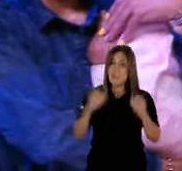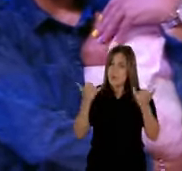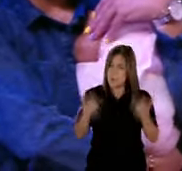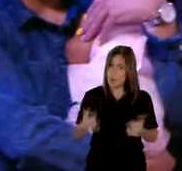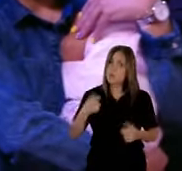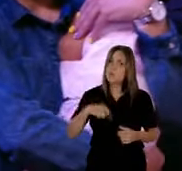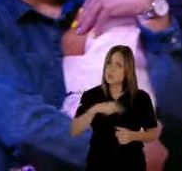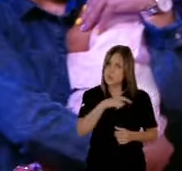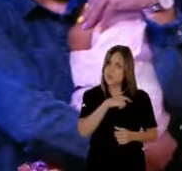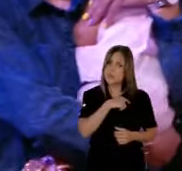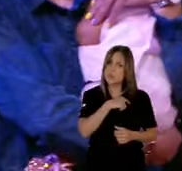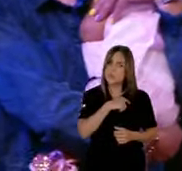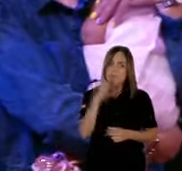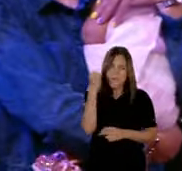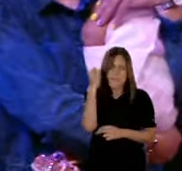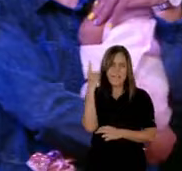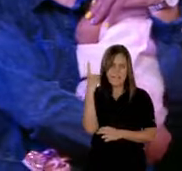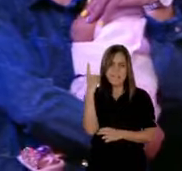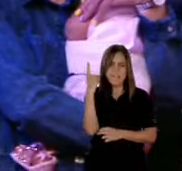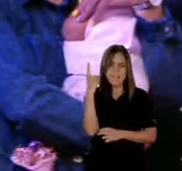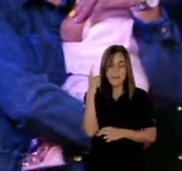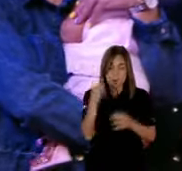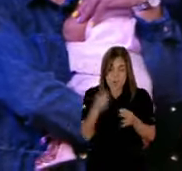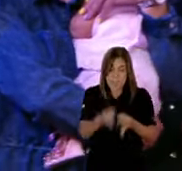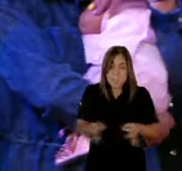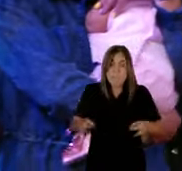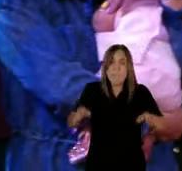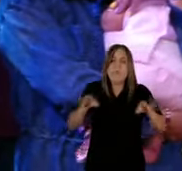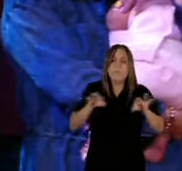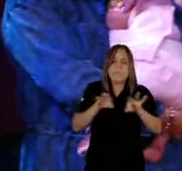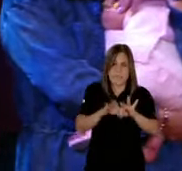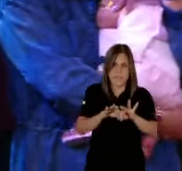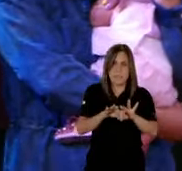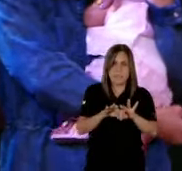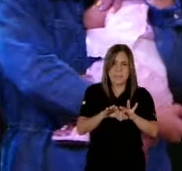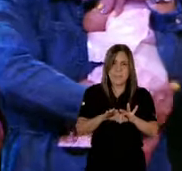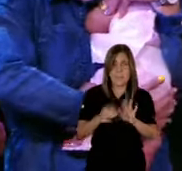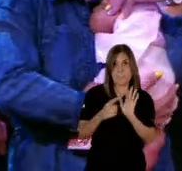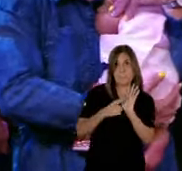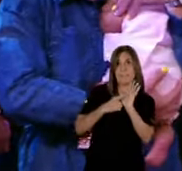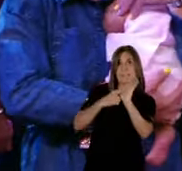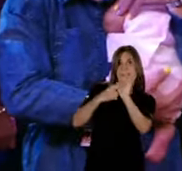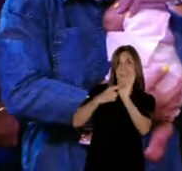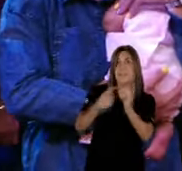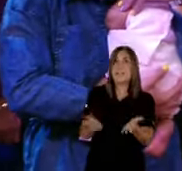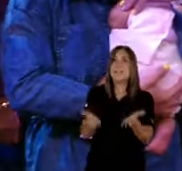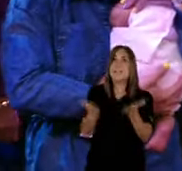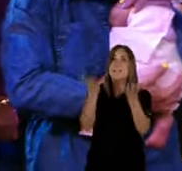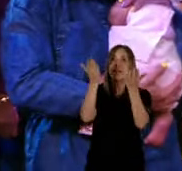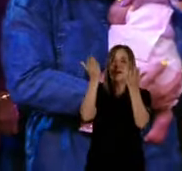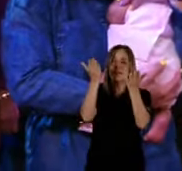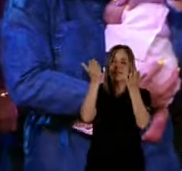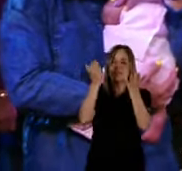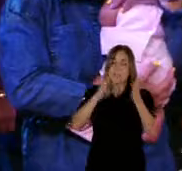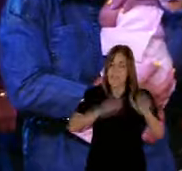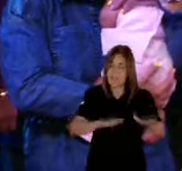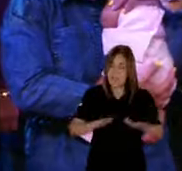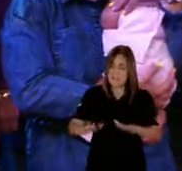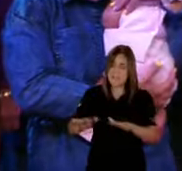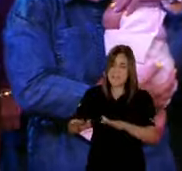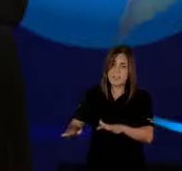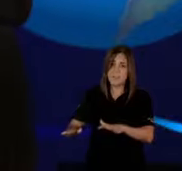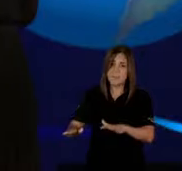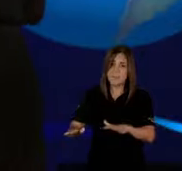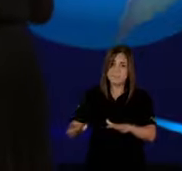primordial es presentárselo y dedicarlo. Dice la Biblia que Jocabed llevó a Moisés y lo presentó al Señor, y todos